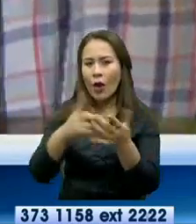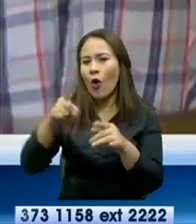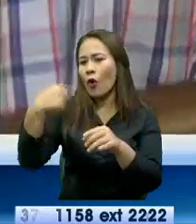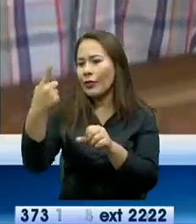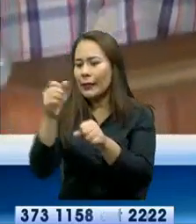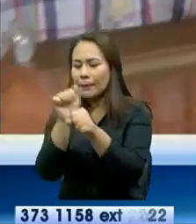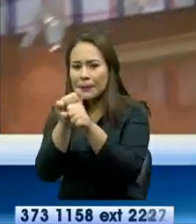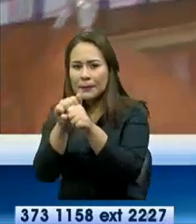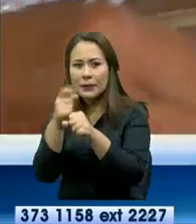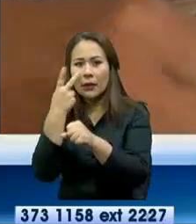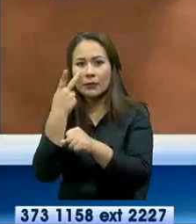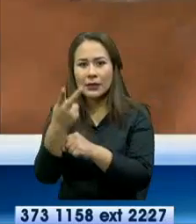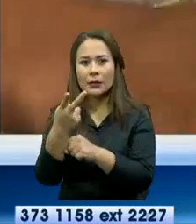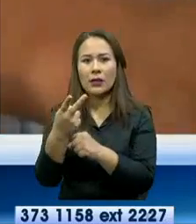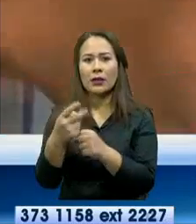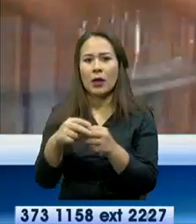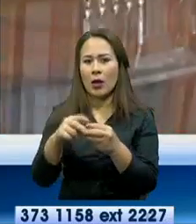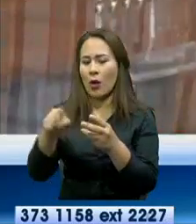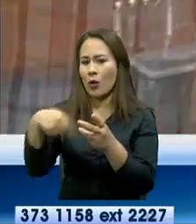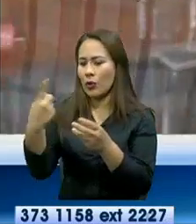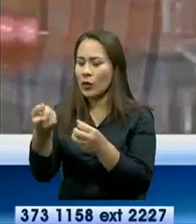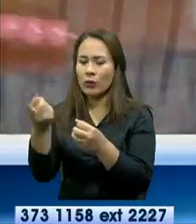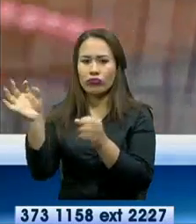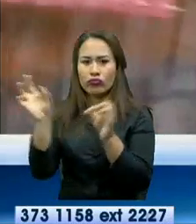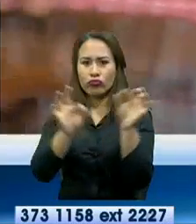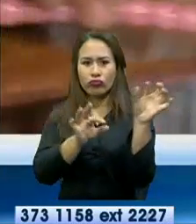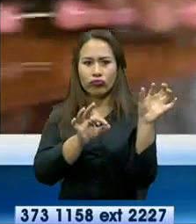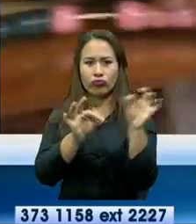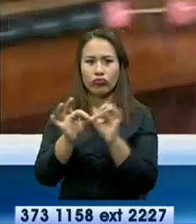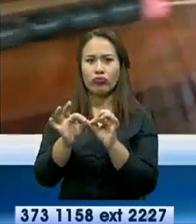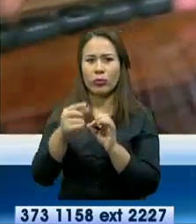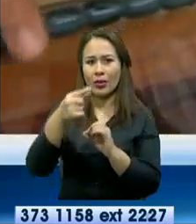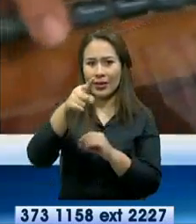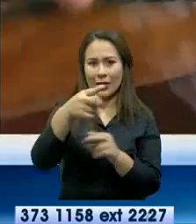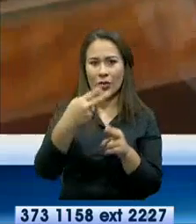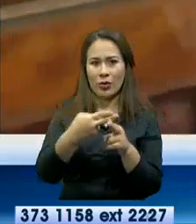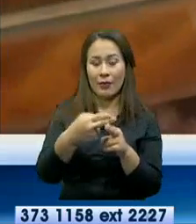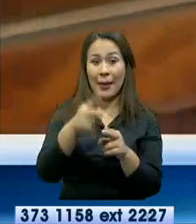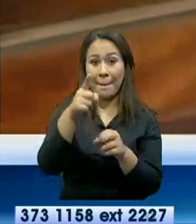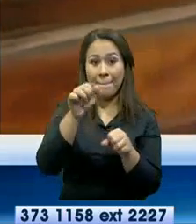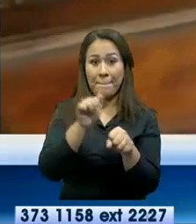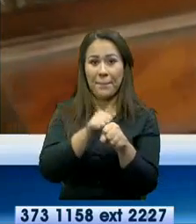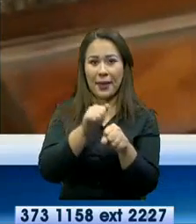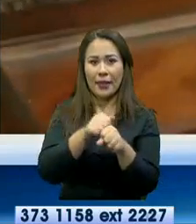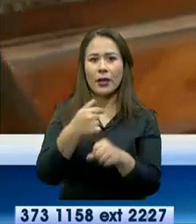serpentinas, combinarla con rodocrositas. Esta